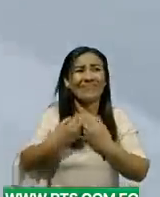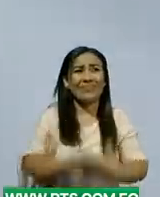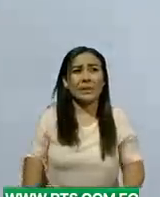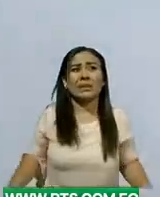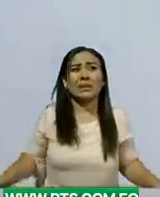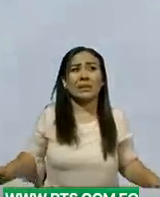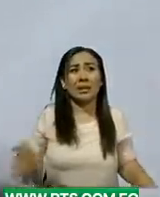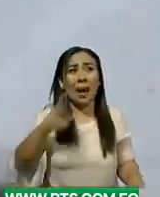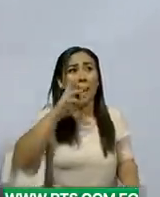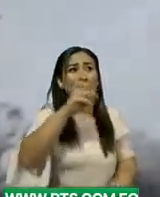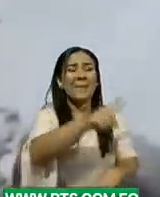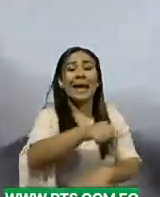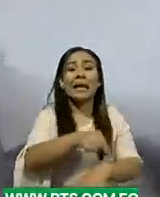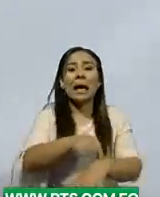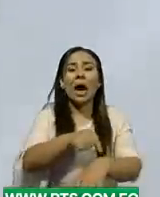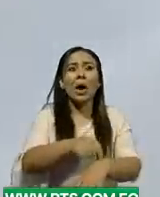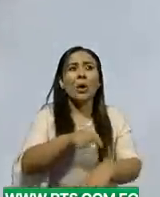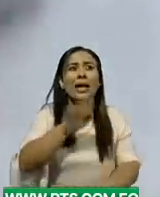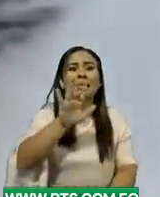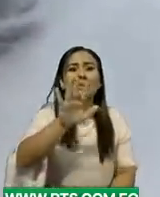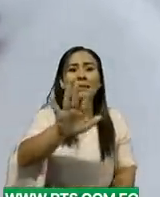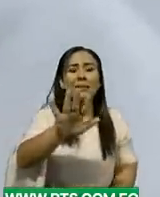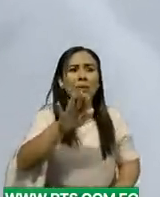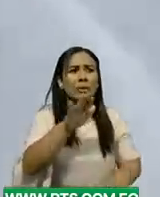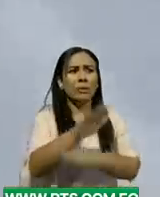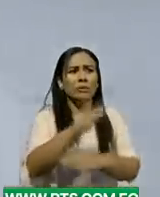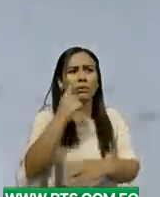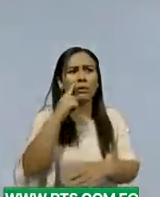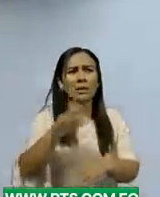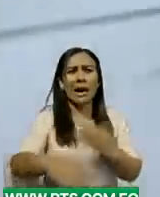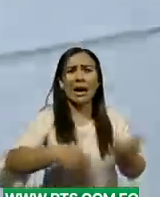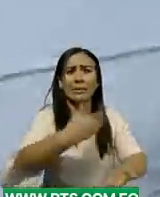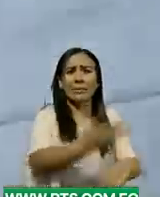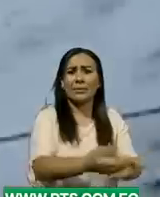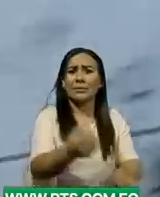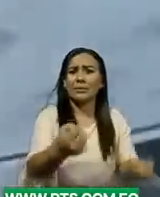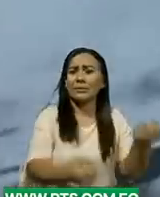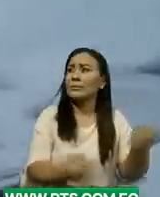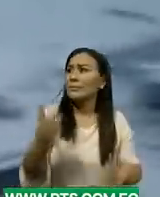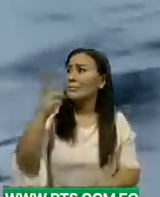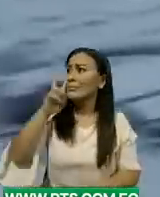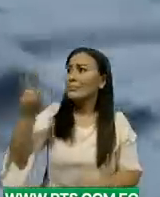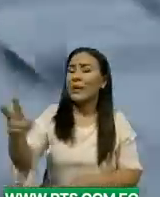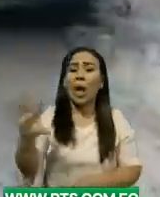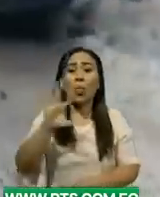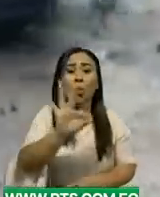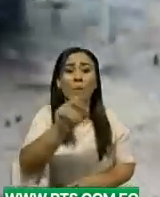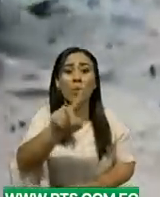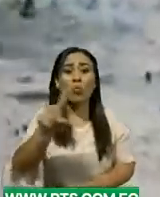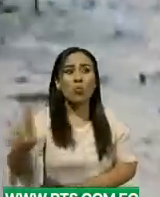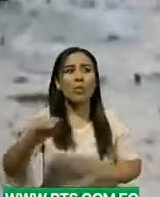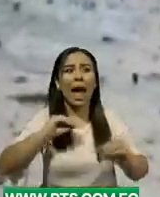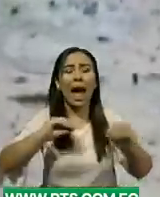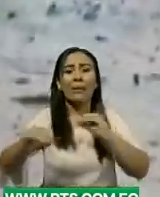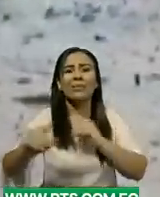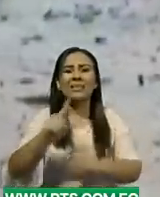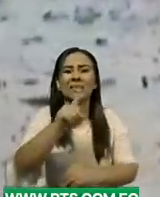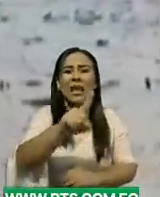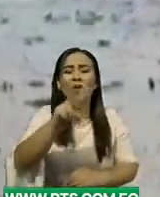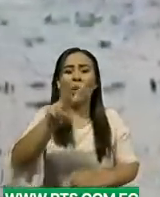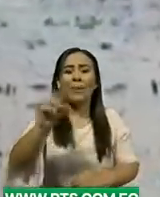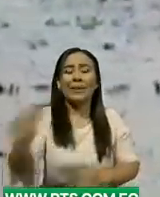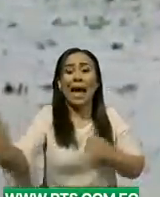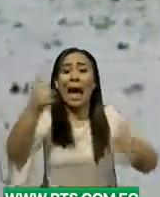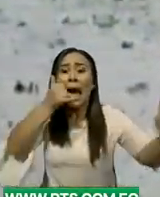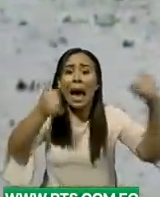El aluvión se registró alrededor de las 5 de la tarde de este viernes. El servicio ECO 911 reportó 120 llamadas de